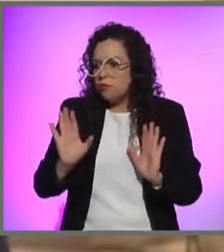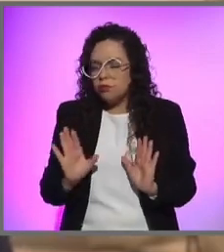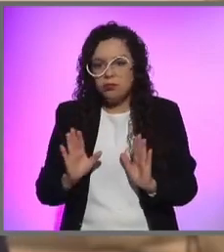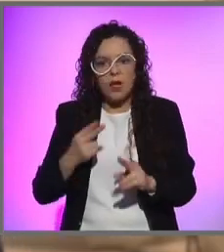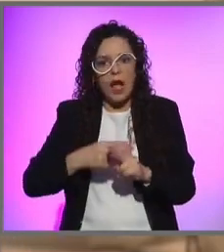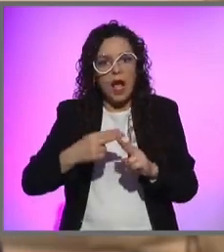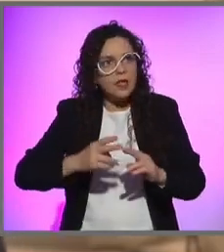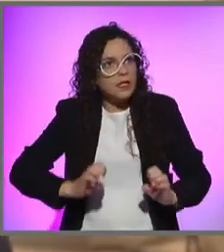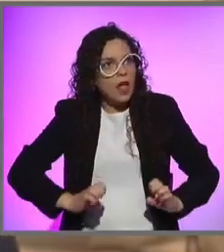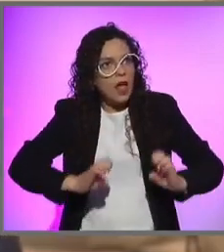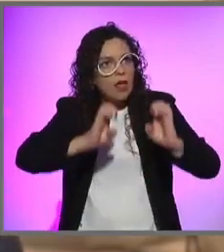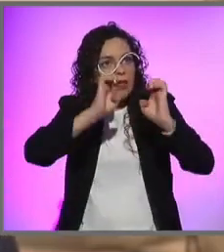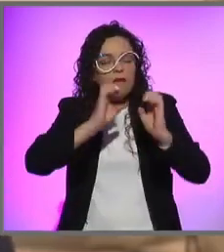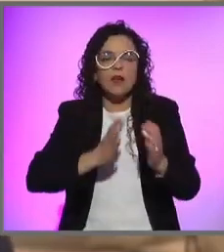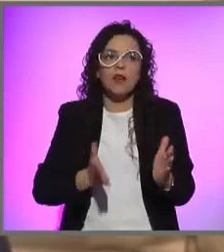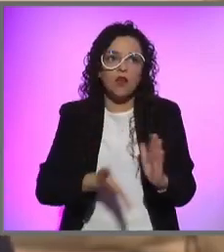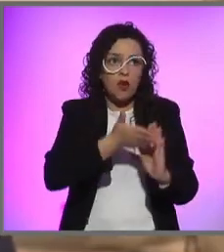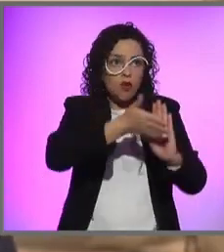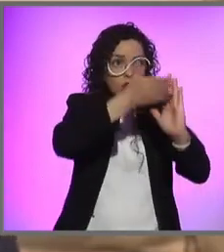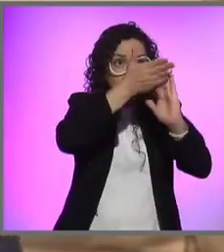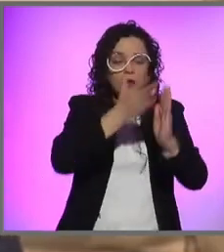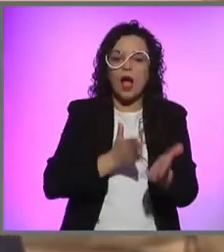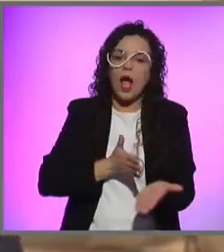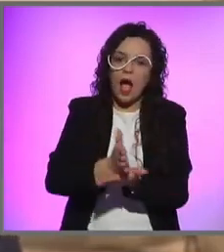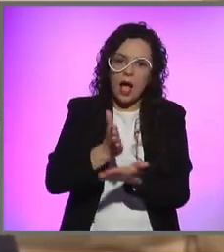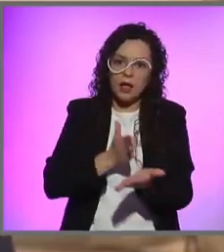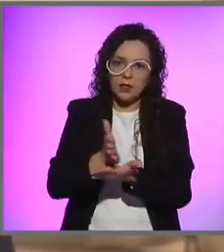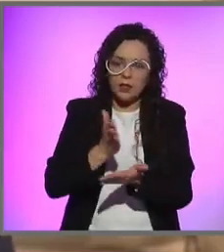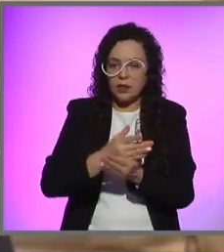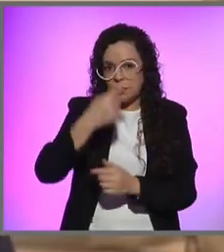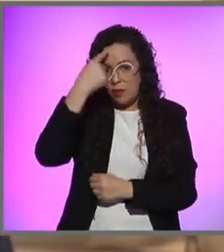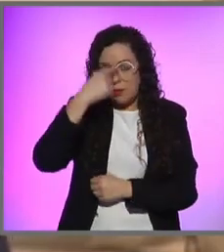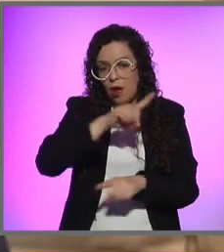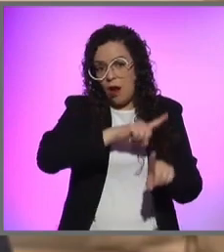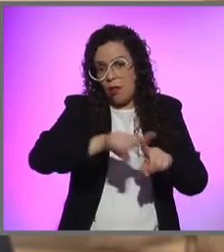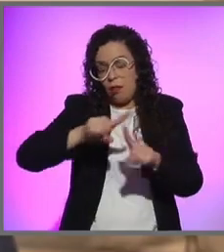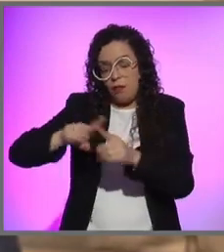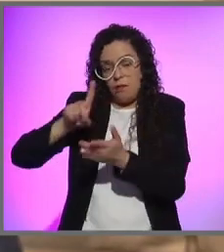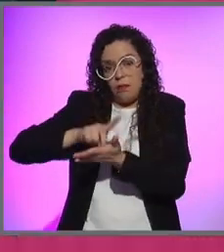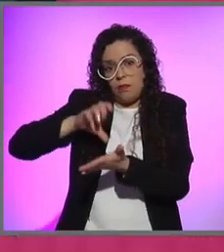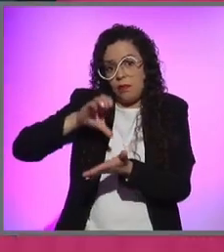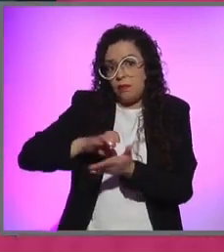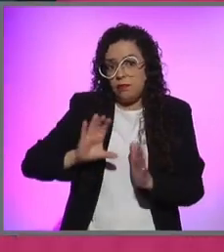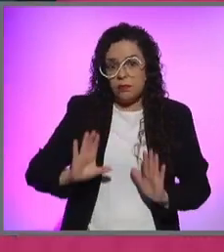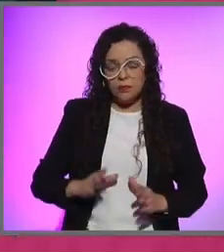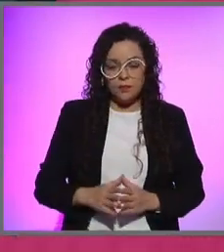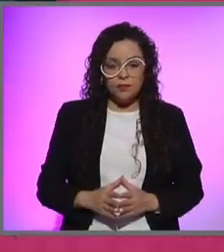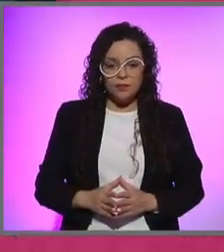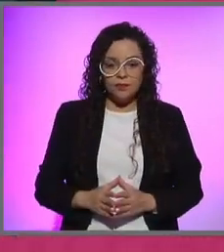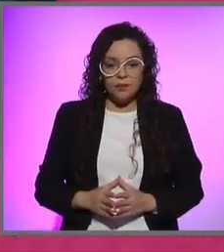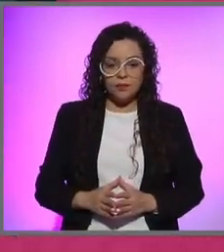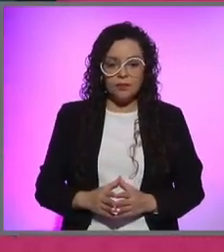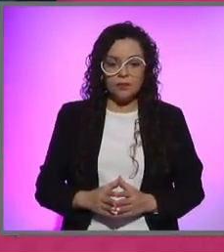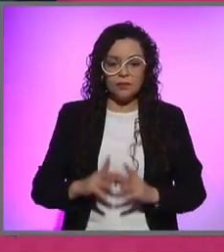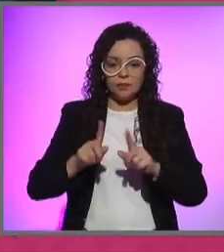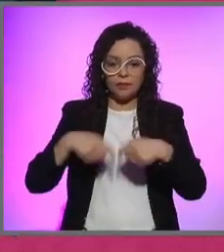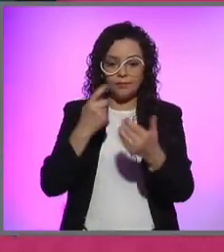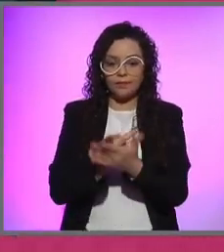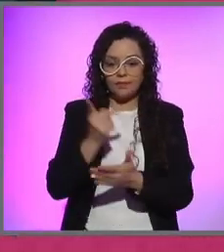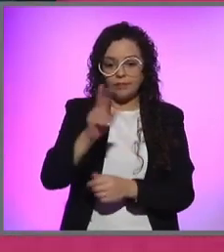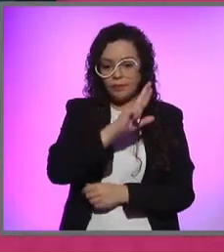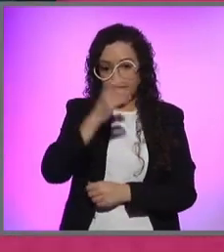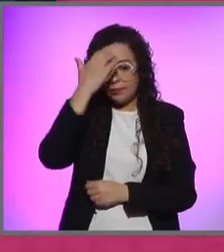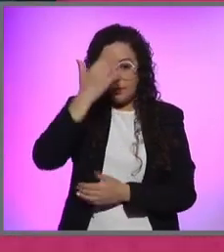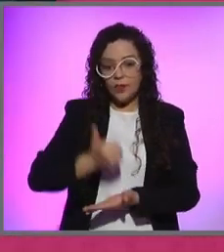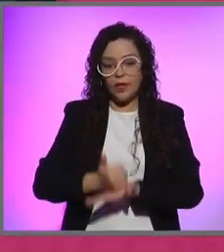edificios accesibles para todas las personas, para toda la diversidad funcional de cualquier tipo. És un reconeixement que ens ajuda a